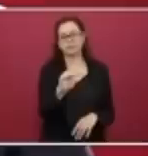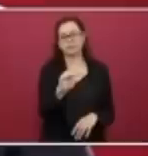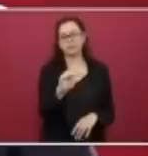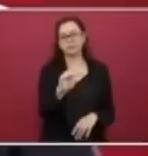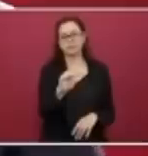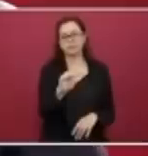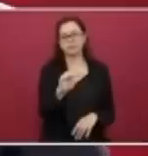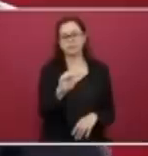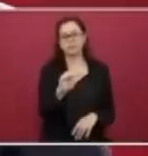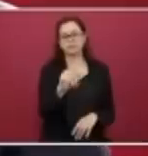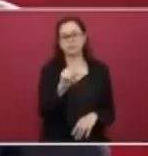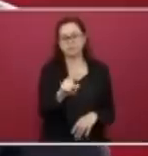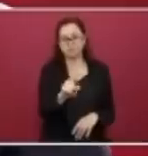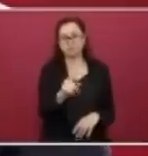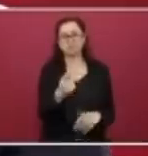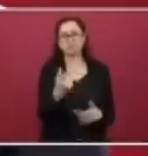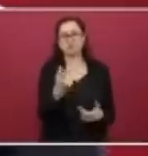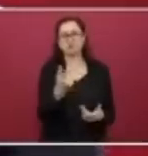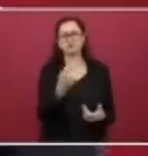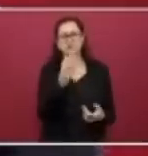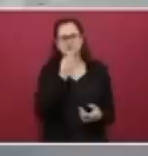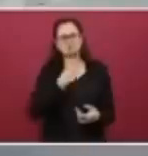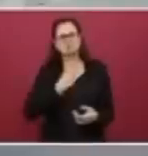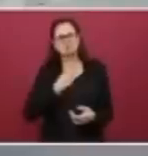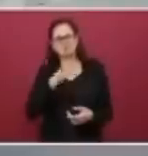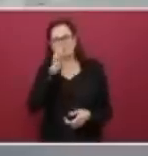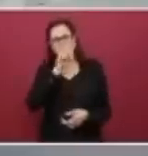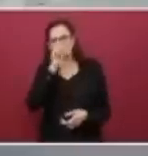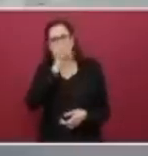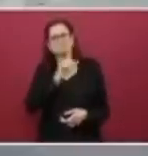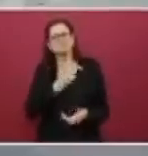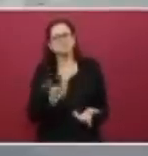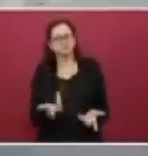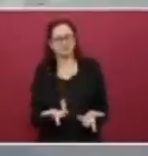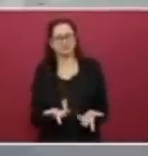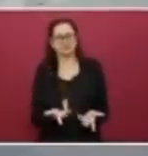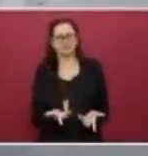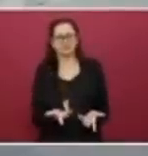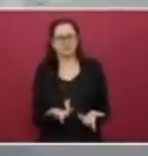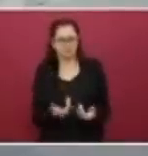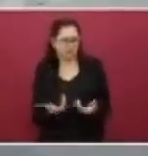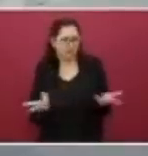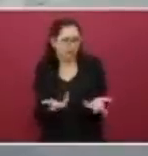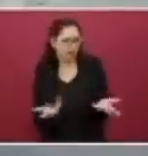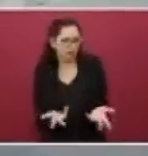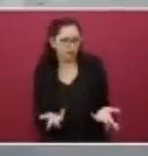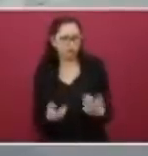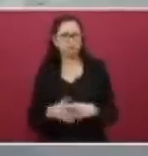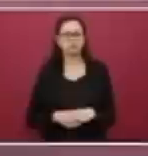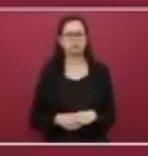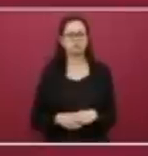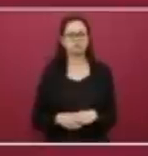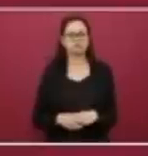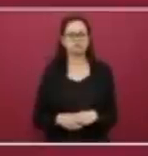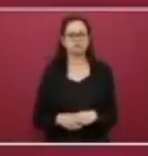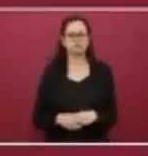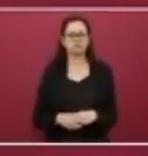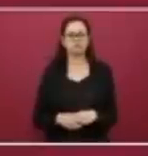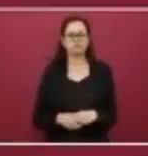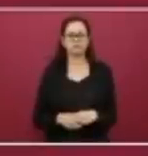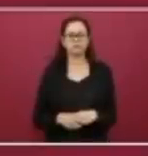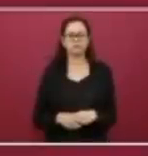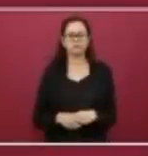que nos recomiende o sea que se hace en estos